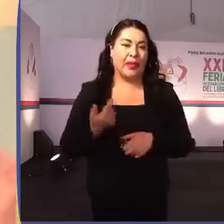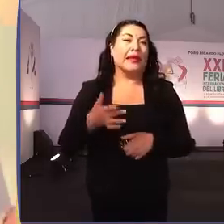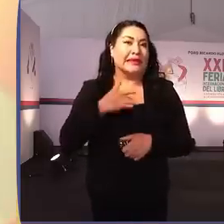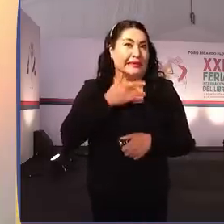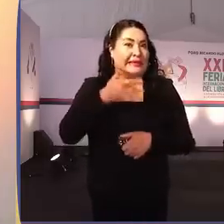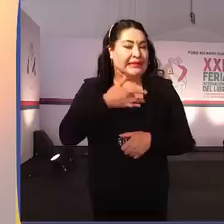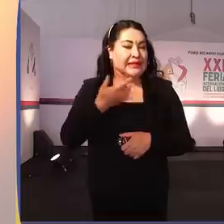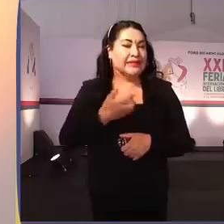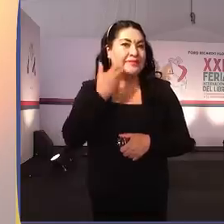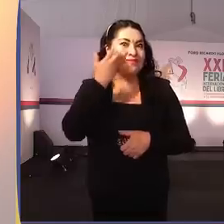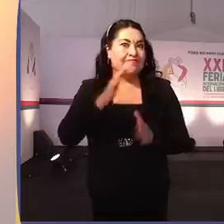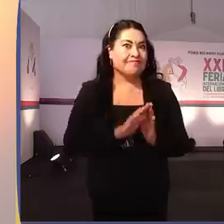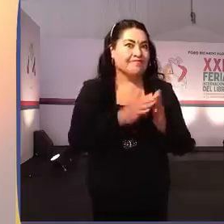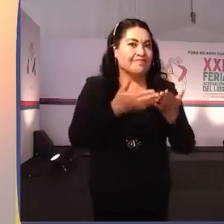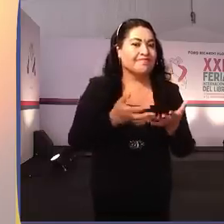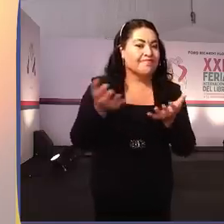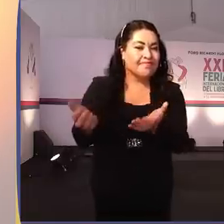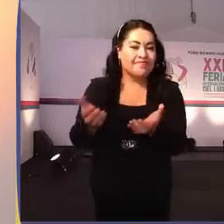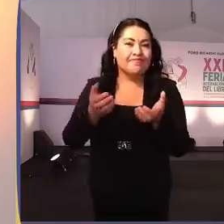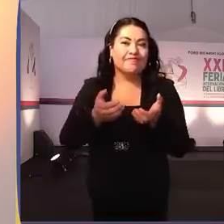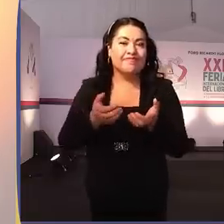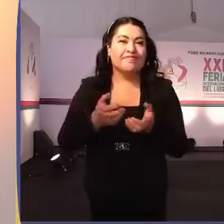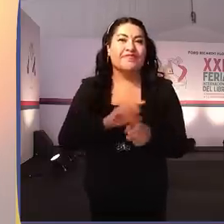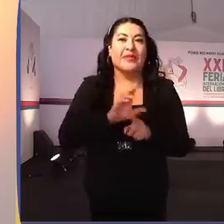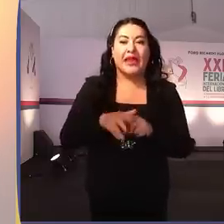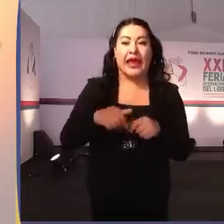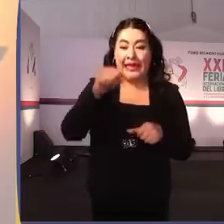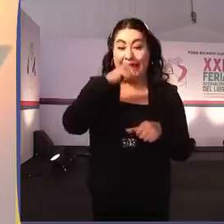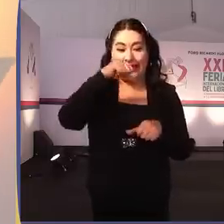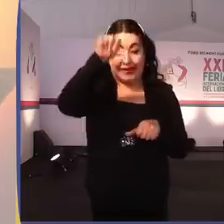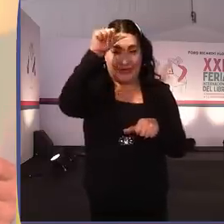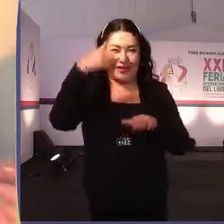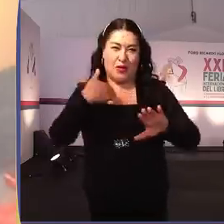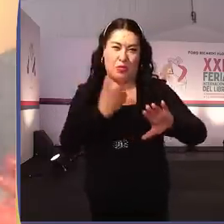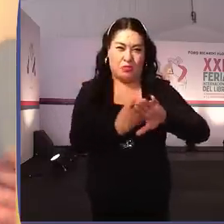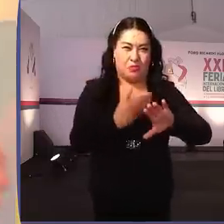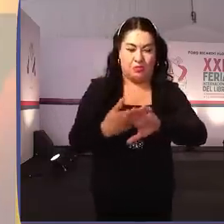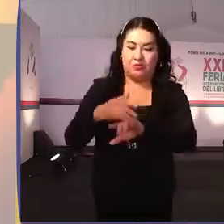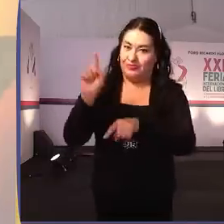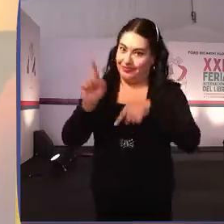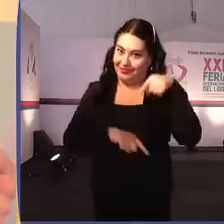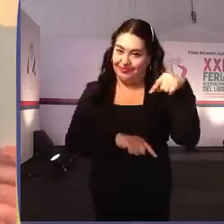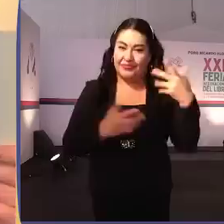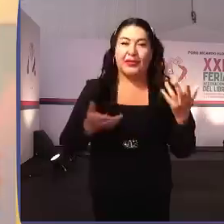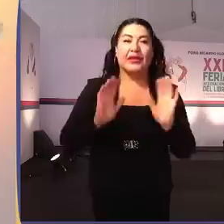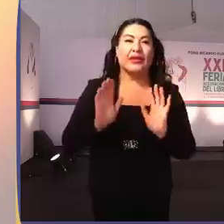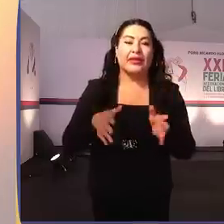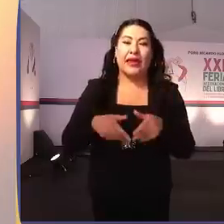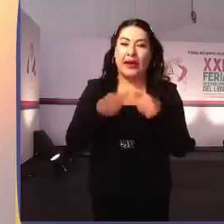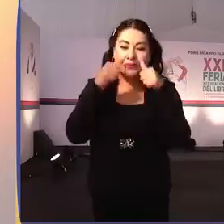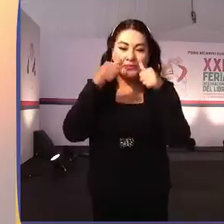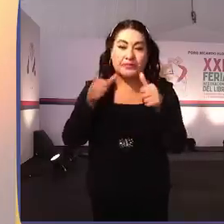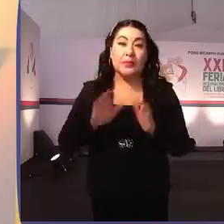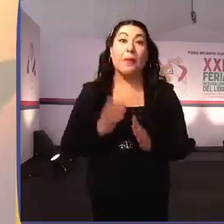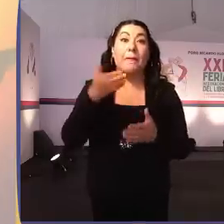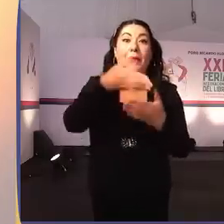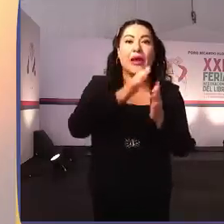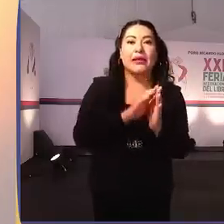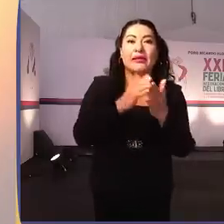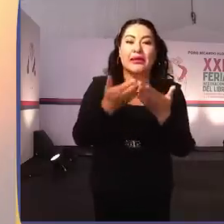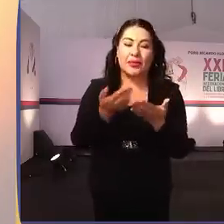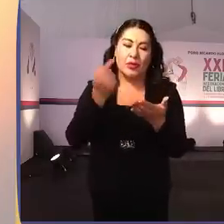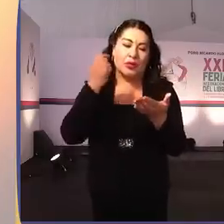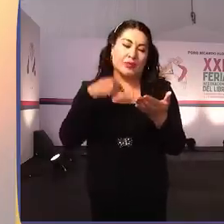un libro y combatir el analfabetismo funcional ya lo entendieron y bueno, toman el libro y lo